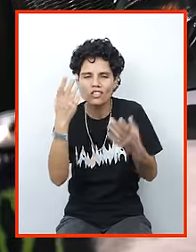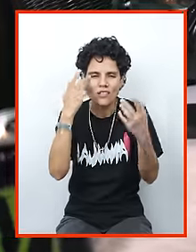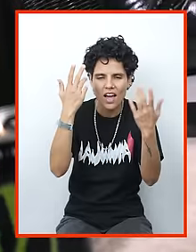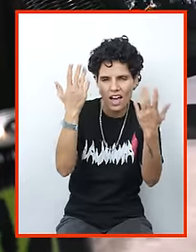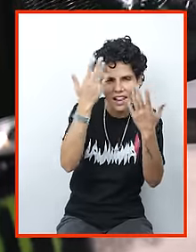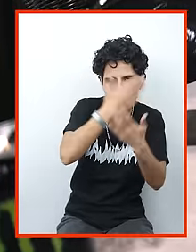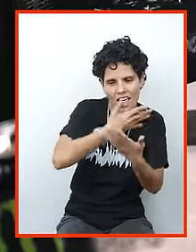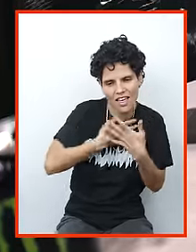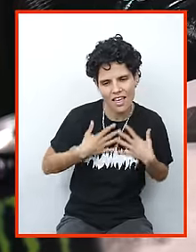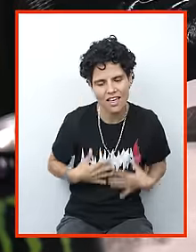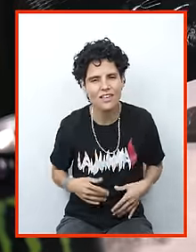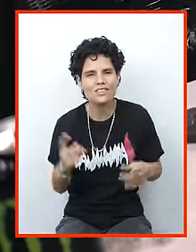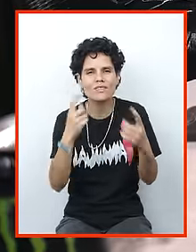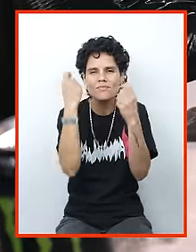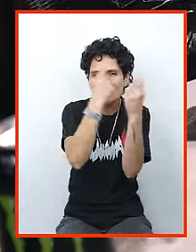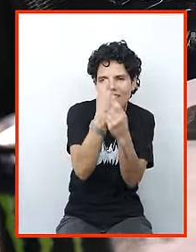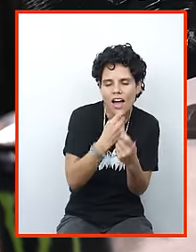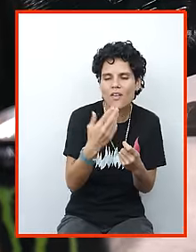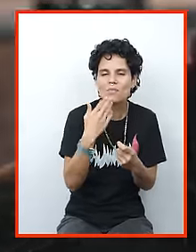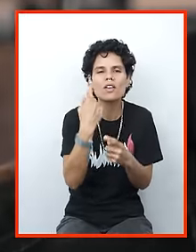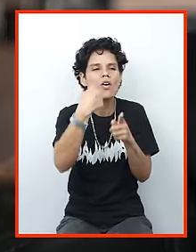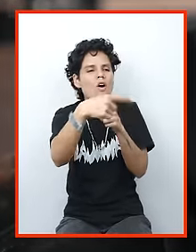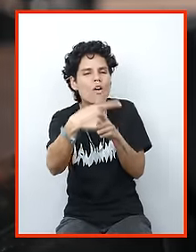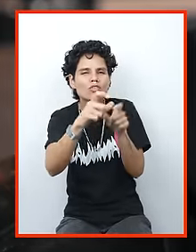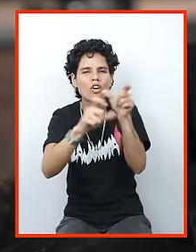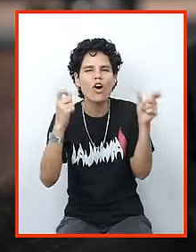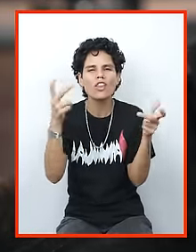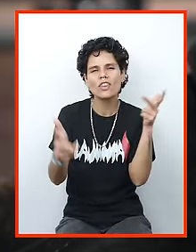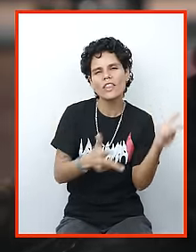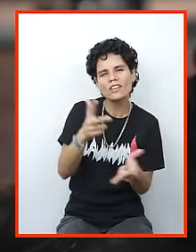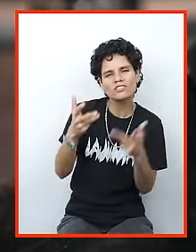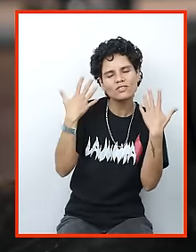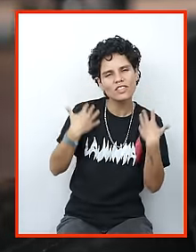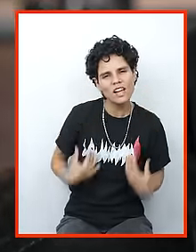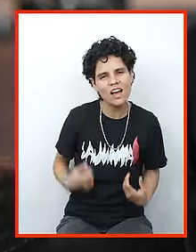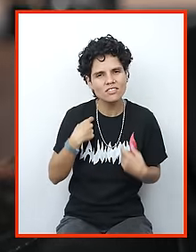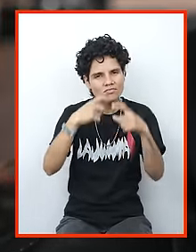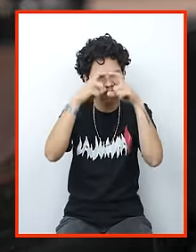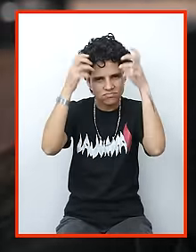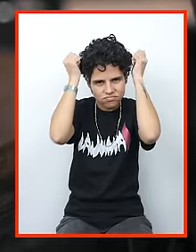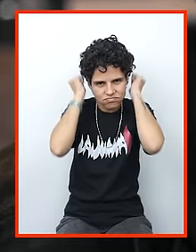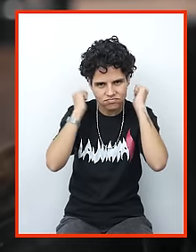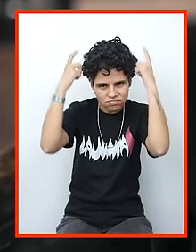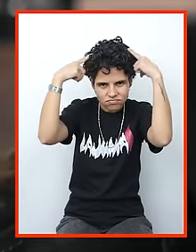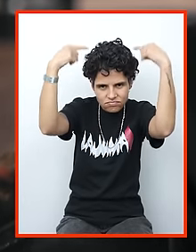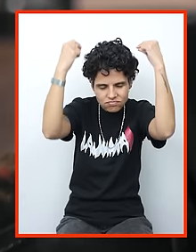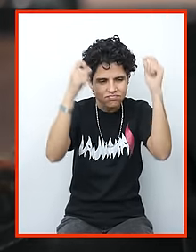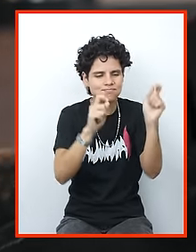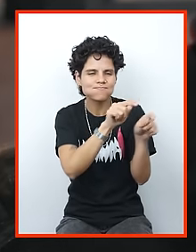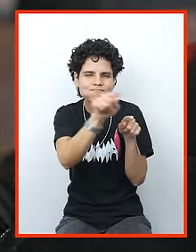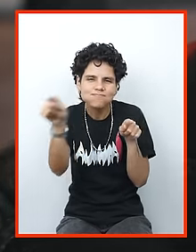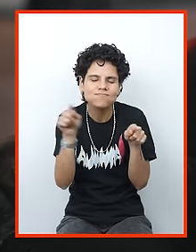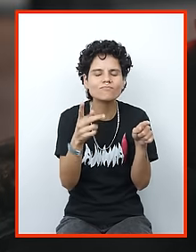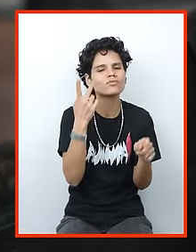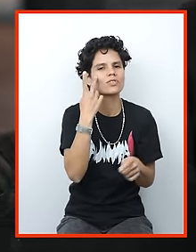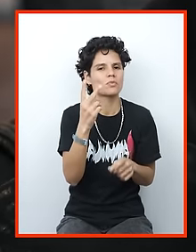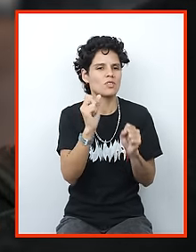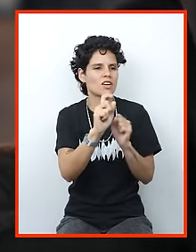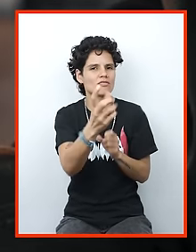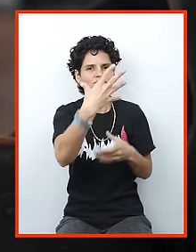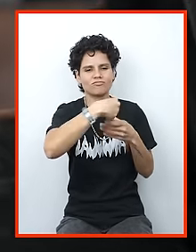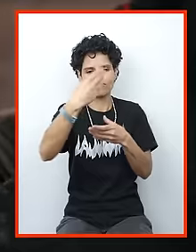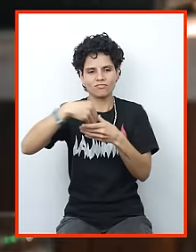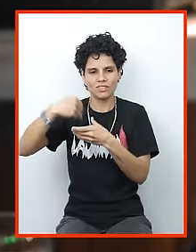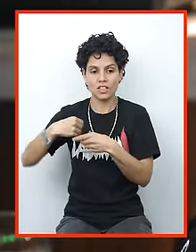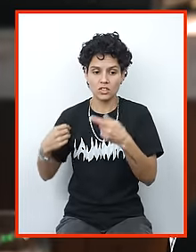todos maquillados, algunos disfrazados de Batman que los subimos al escenario, entonces es bonito hacer eso, como incorporar eso a la performance, siento